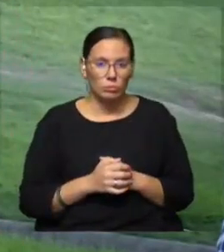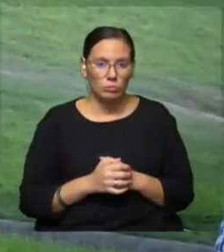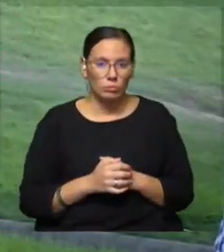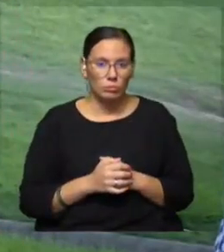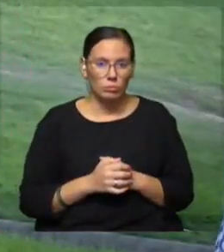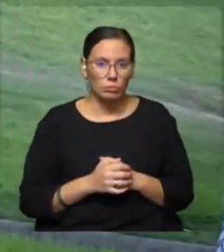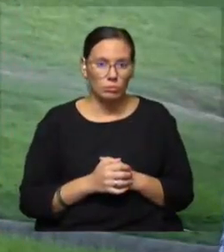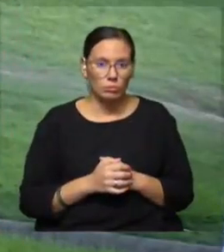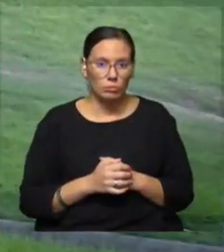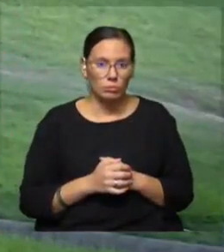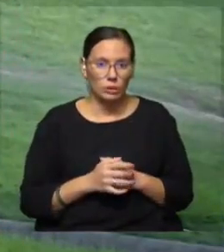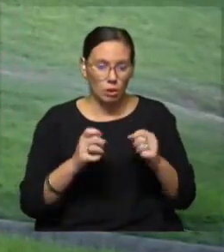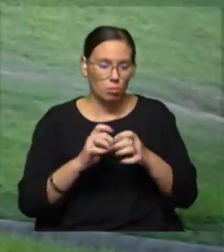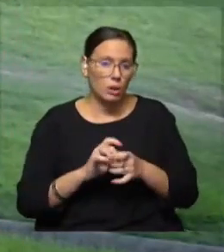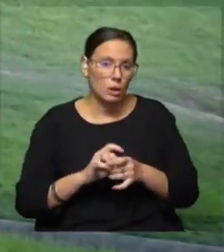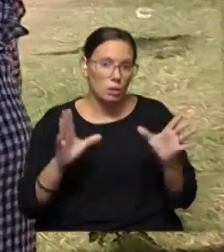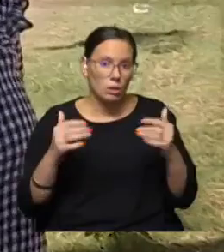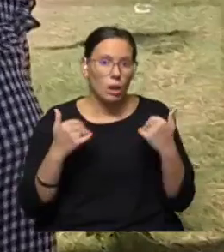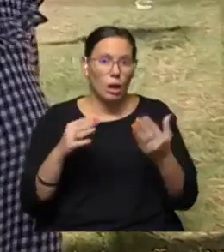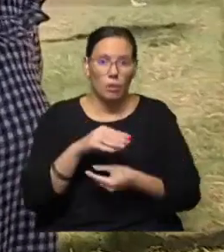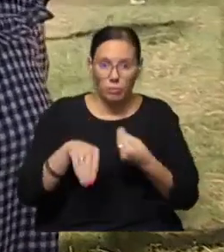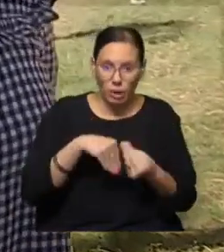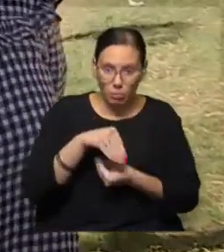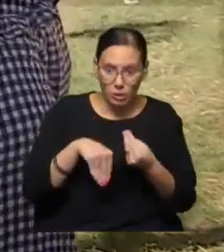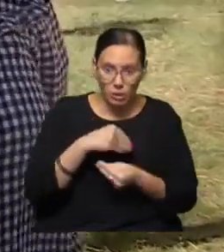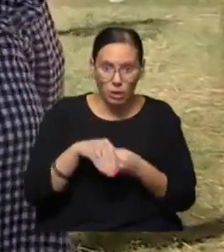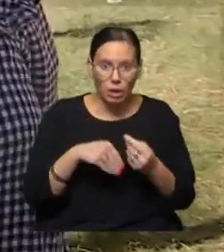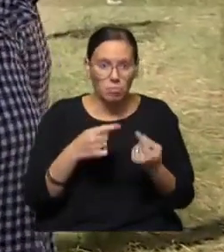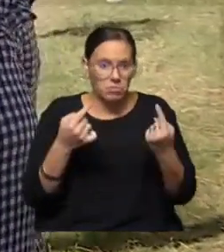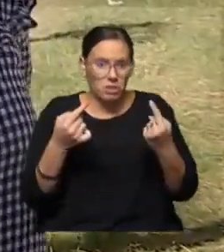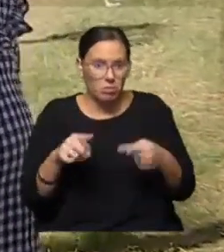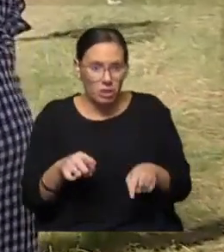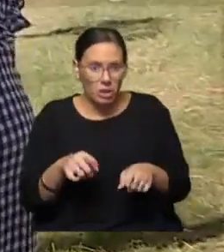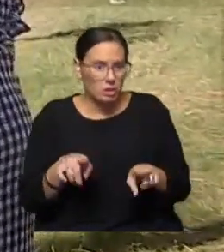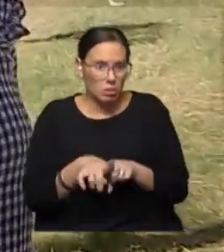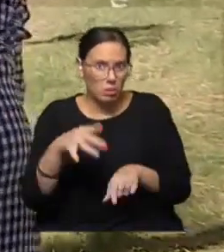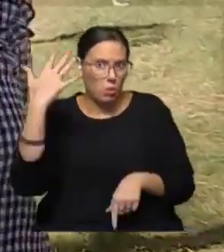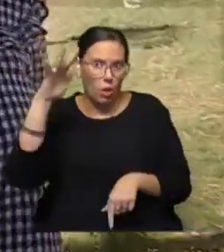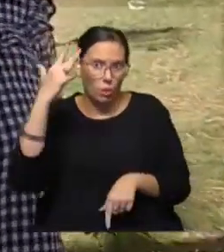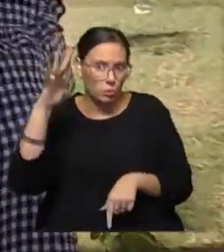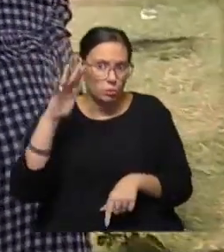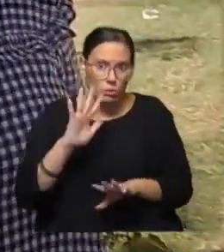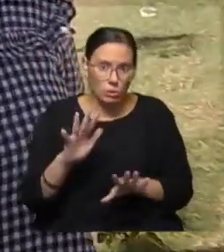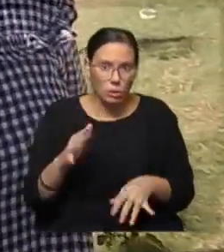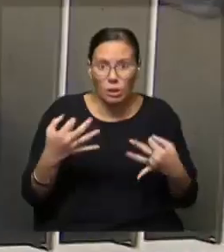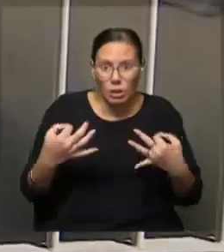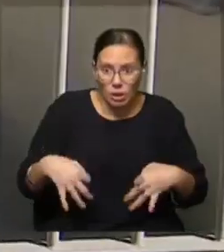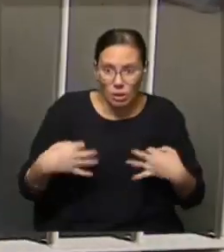hasta que fuimos liberados y entregados a nuestra familia. No hubo ninguna diferencia en el trato de cualquier adulto. O sea, la verdad es